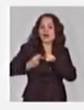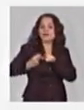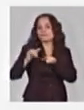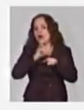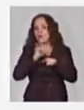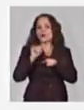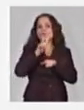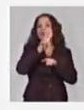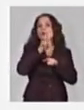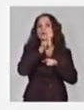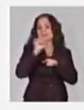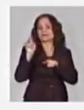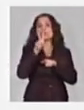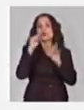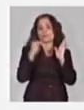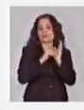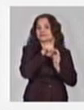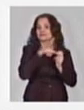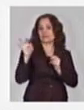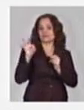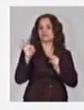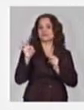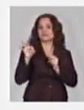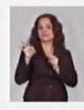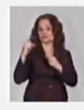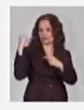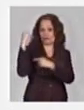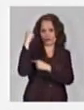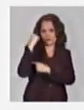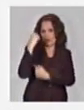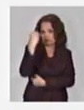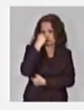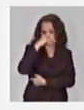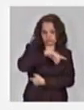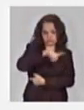kilocalorías diarias, que es el mínimo que debe consumir un cubano.